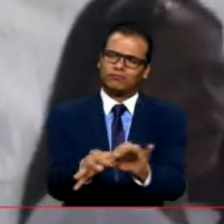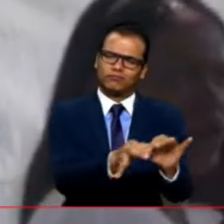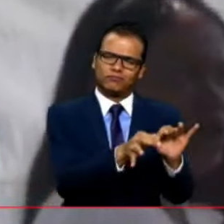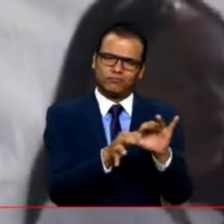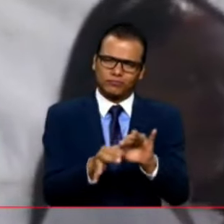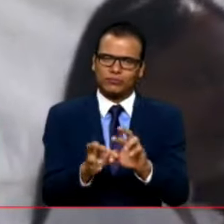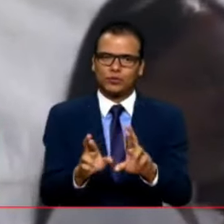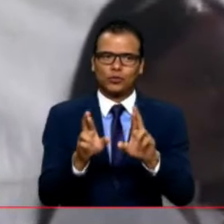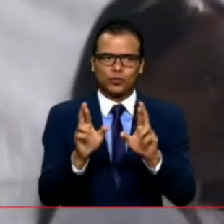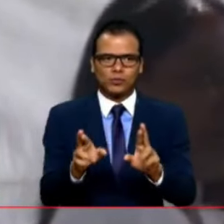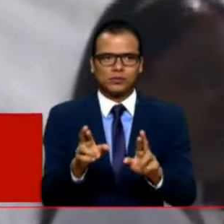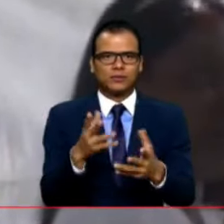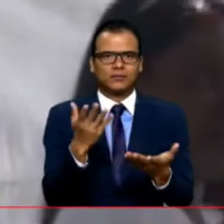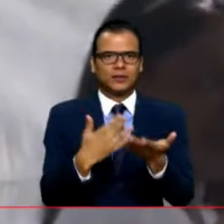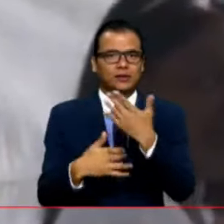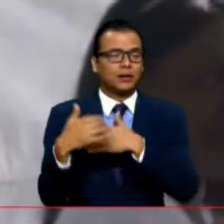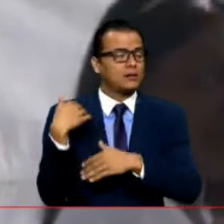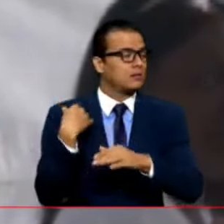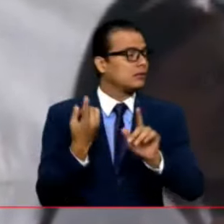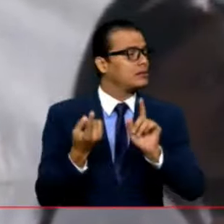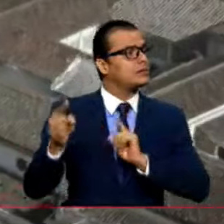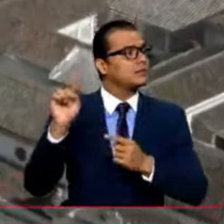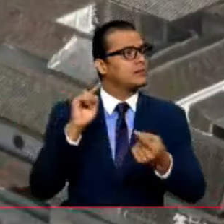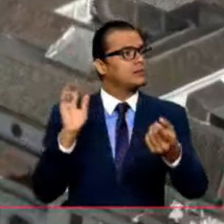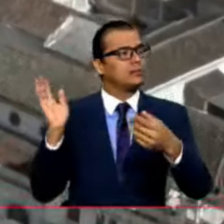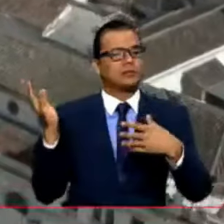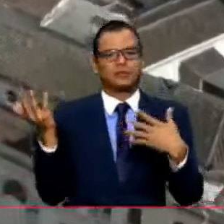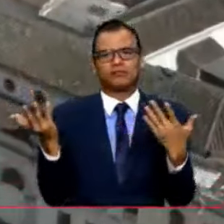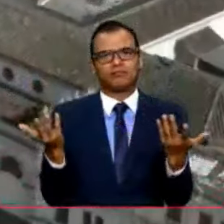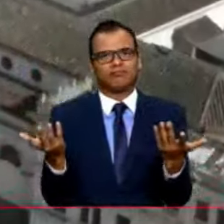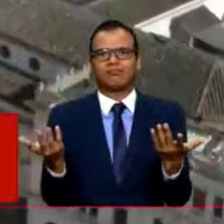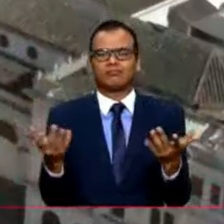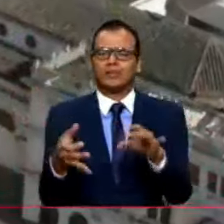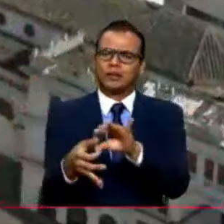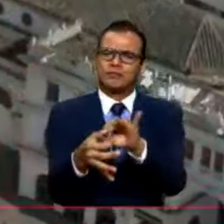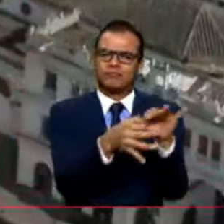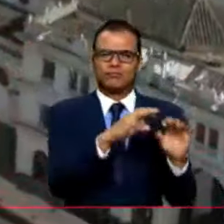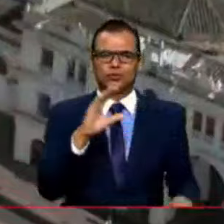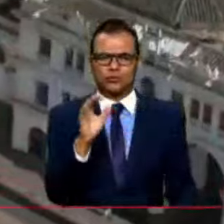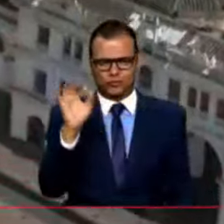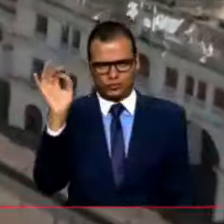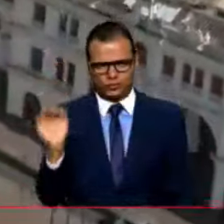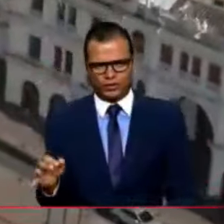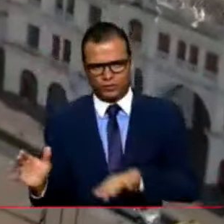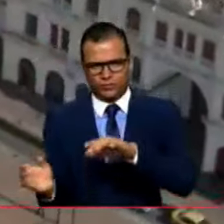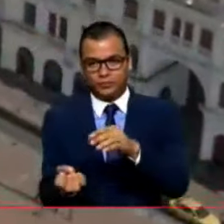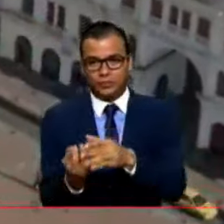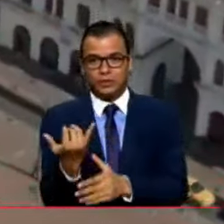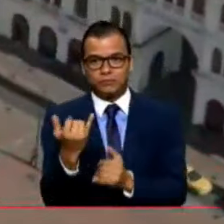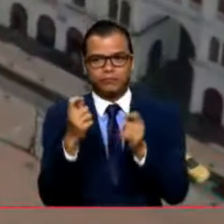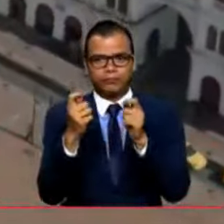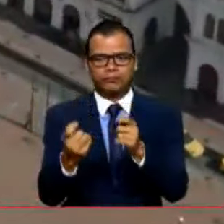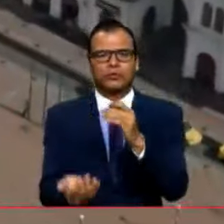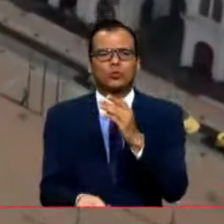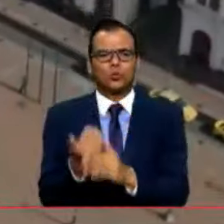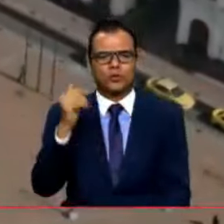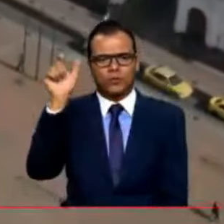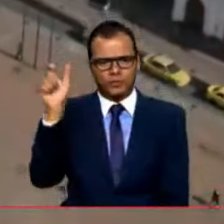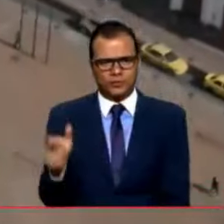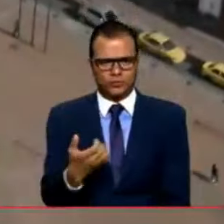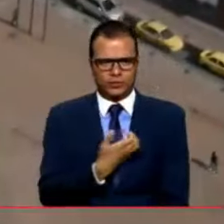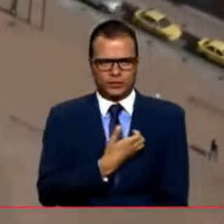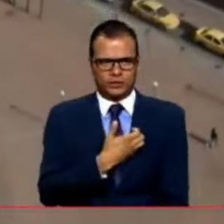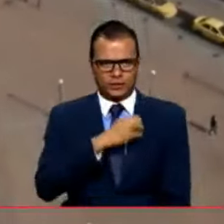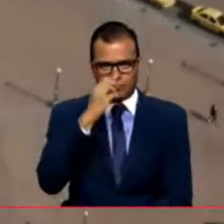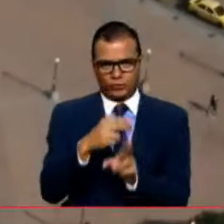Reconstruiremos los puentes rotos por la indiferencia y el abandono. En Pasto también se llevó a cabo el acto de posesión de su nuevo alcalde. Nicolás Toro tomó